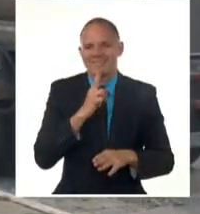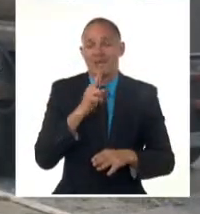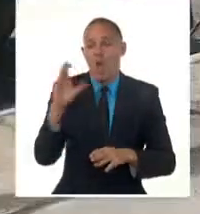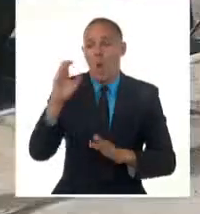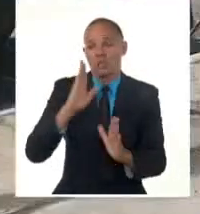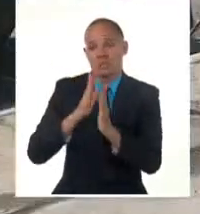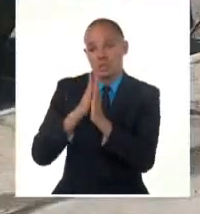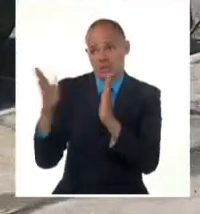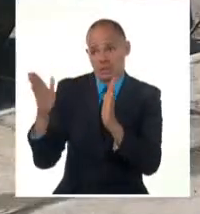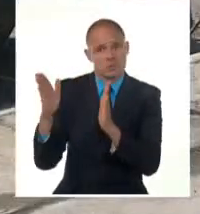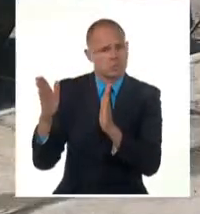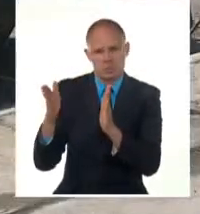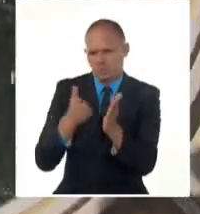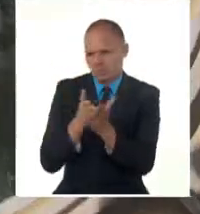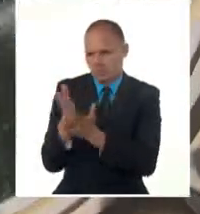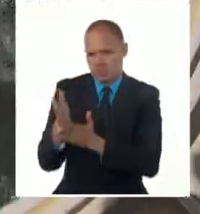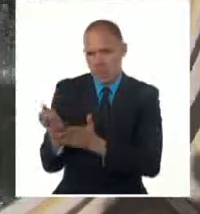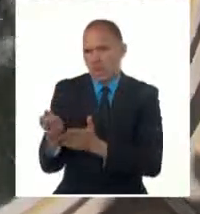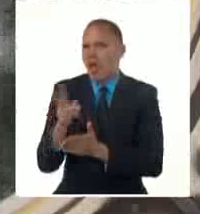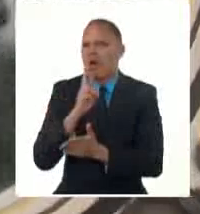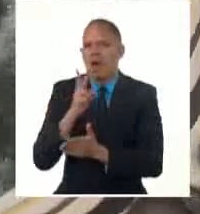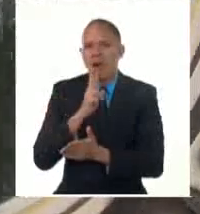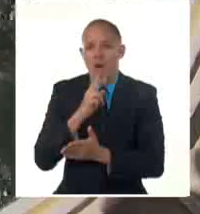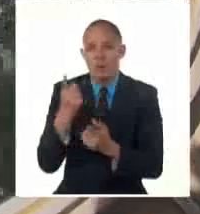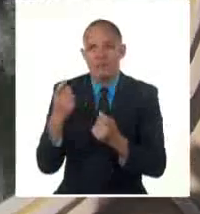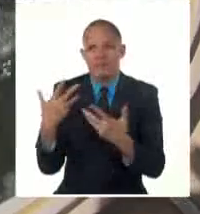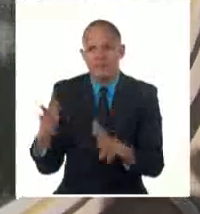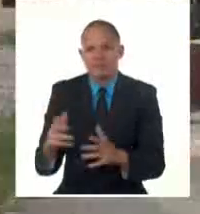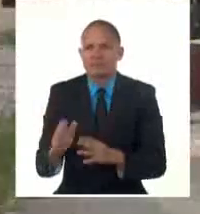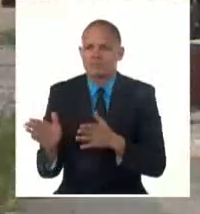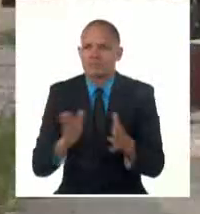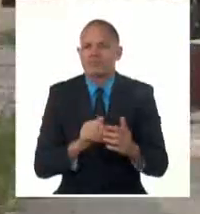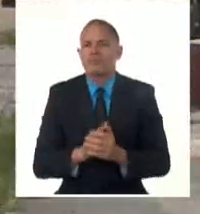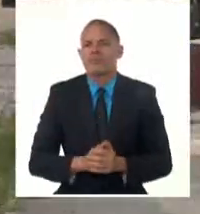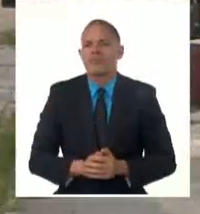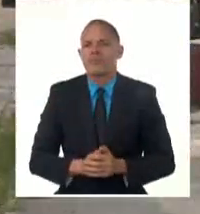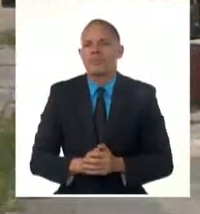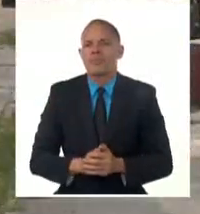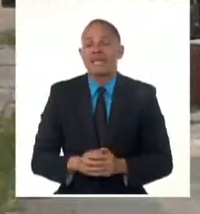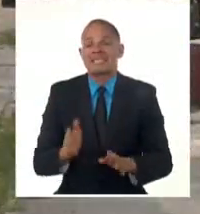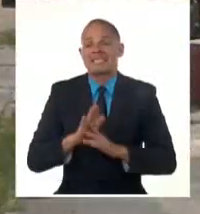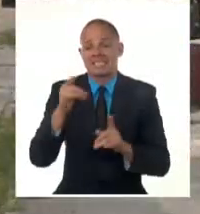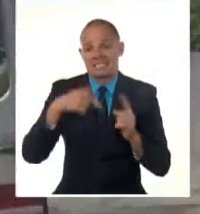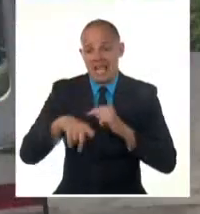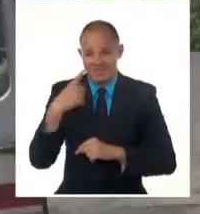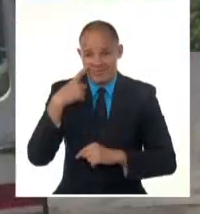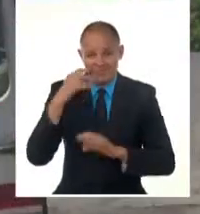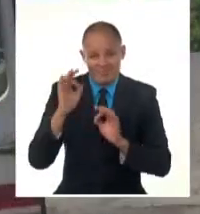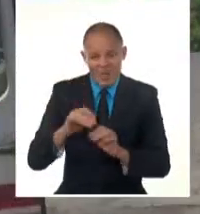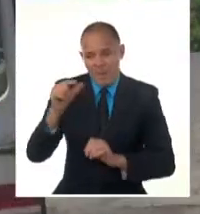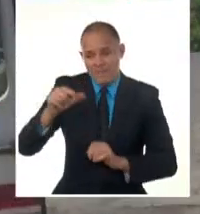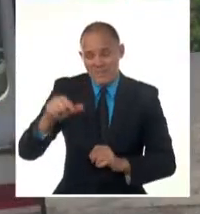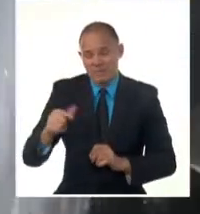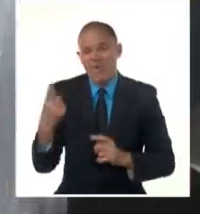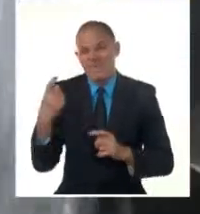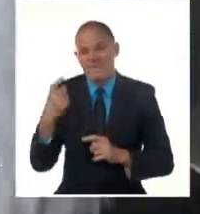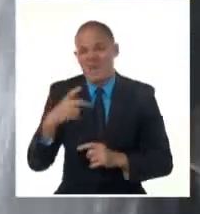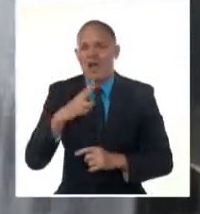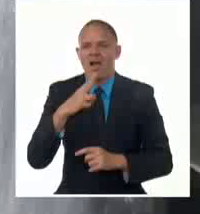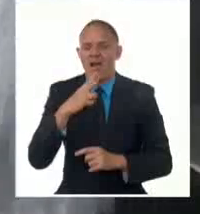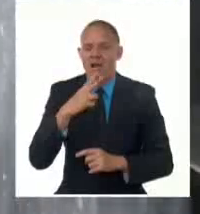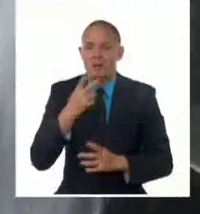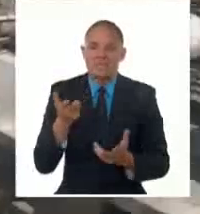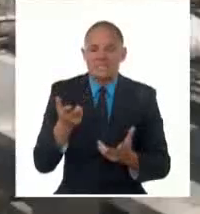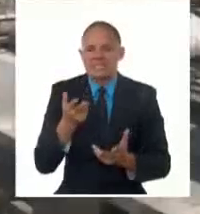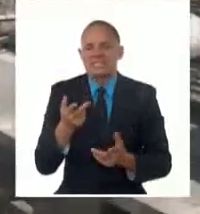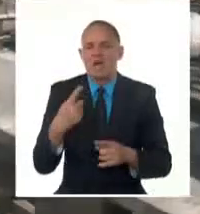lunes 19 de junio, más de 100.000 personas en el país permanecen afectadas por déficit